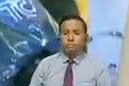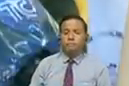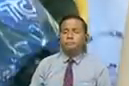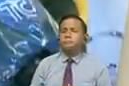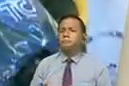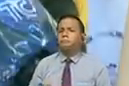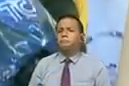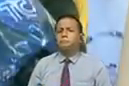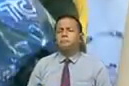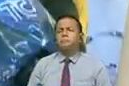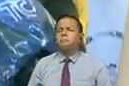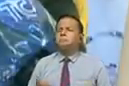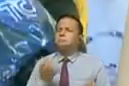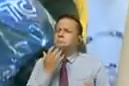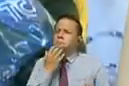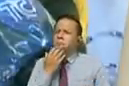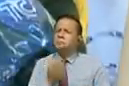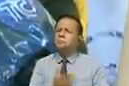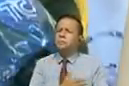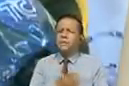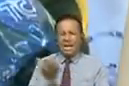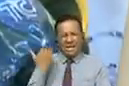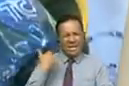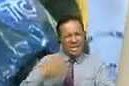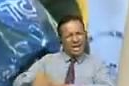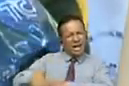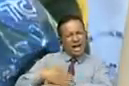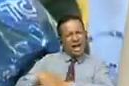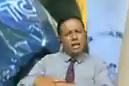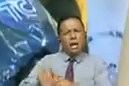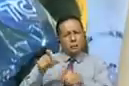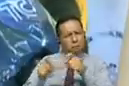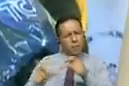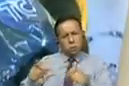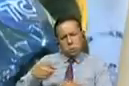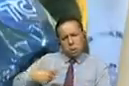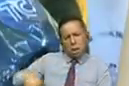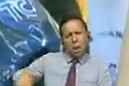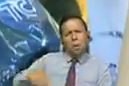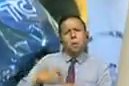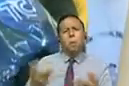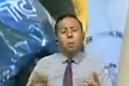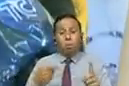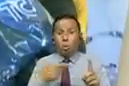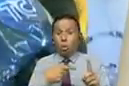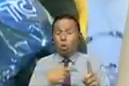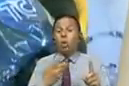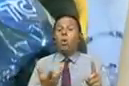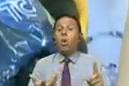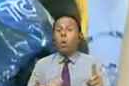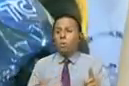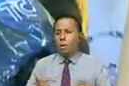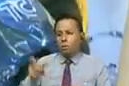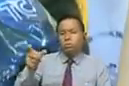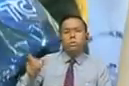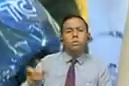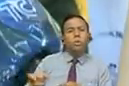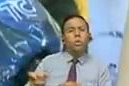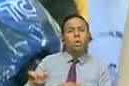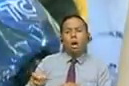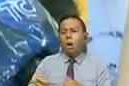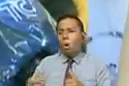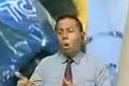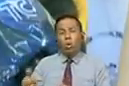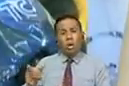hecho se da en una gresca callejera entre las personas y el hoy detenido victima al mayor de